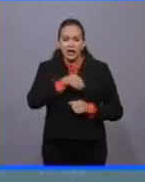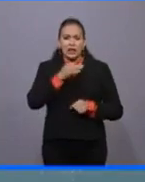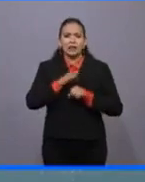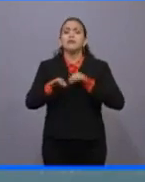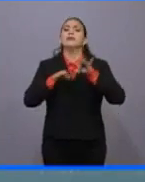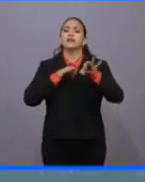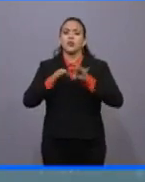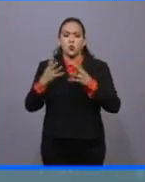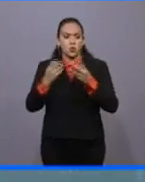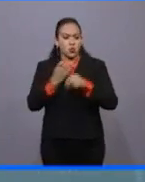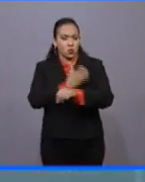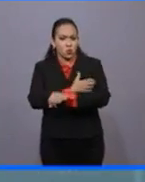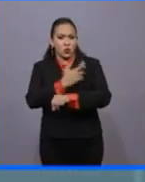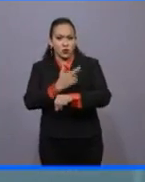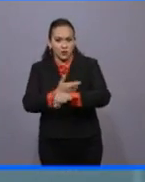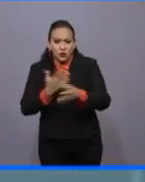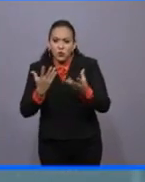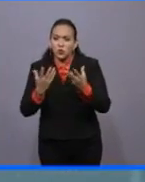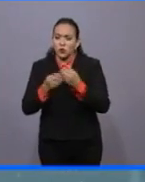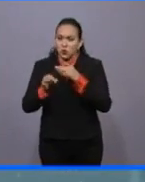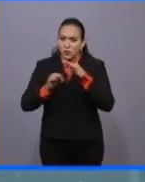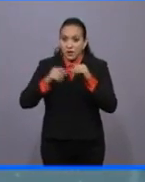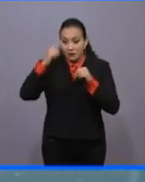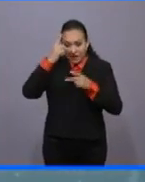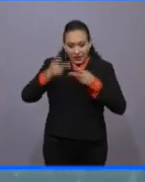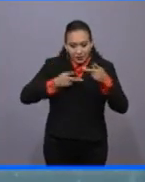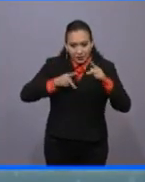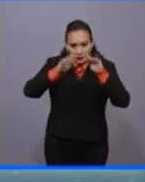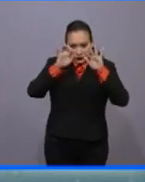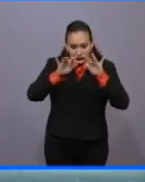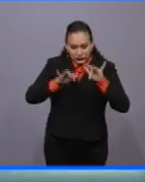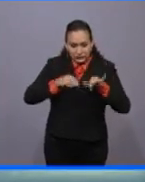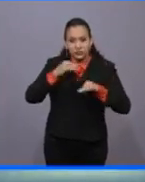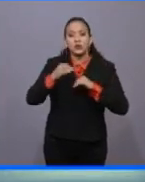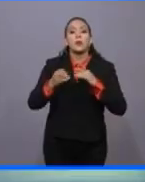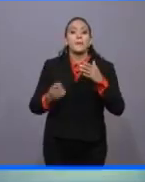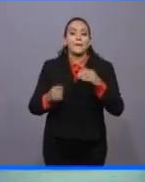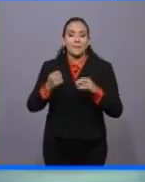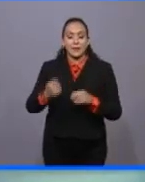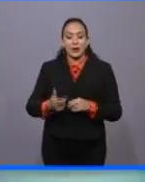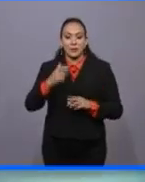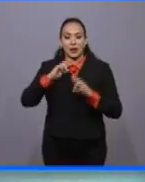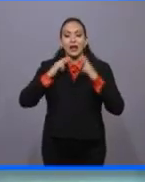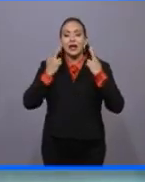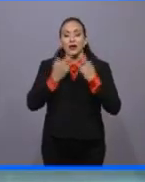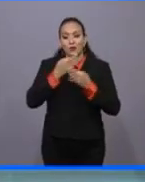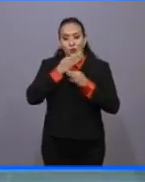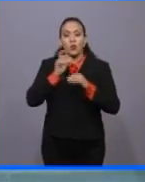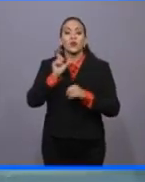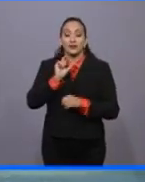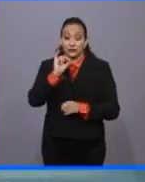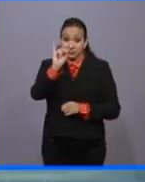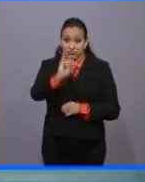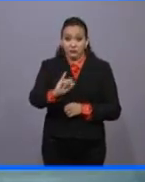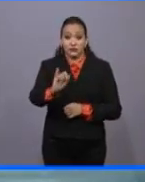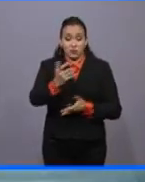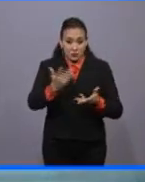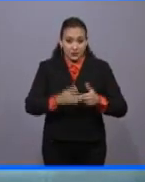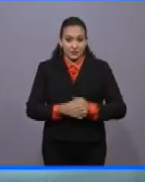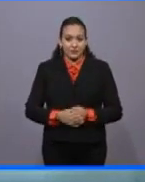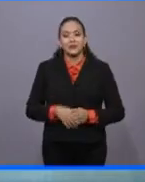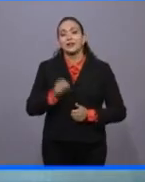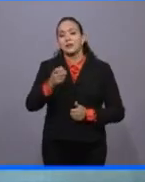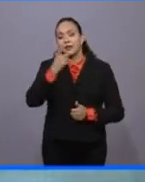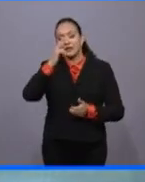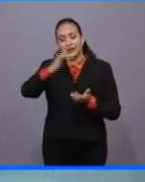trabajando con el coordinador de su ponencia en la preparación de lo que será la primera sesión pública de este jueves. También